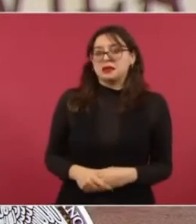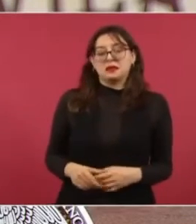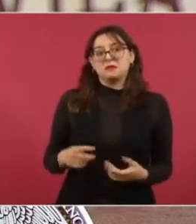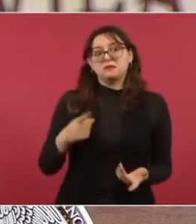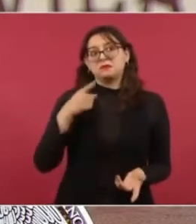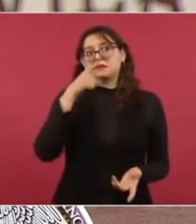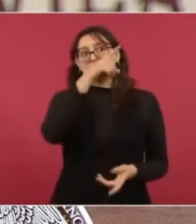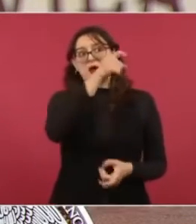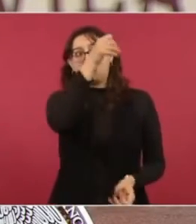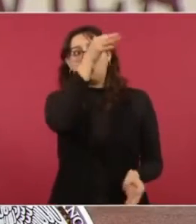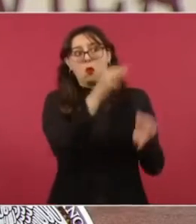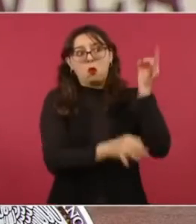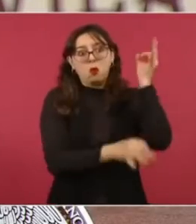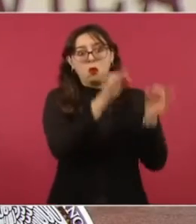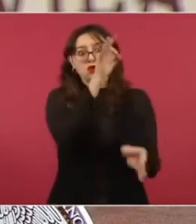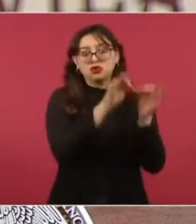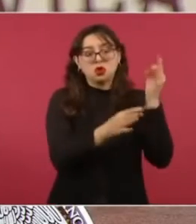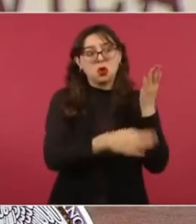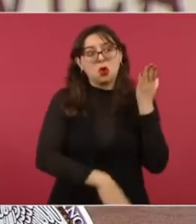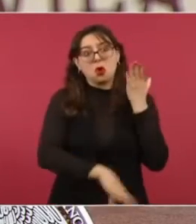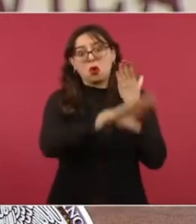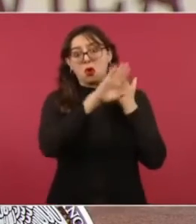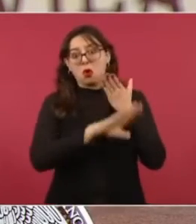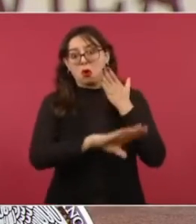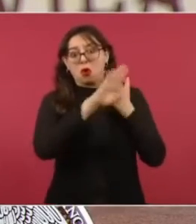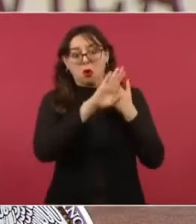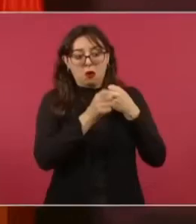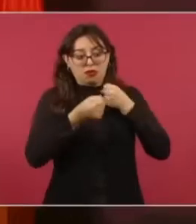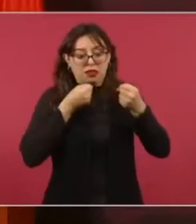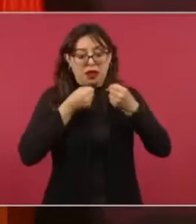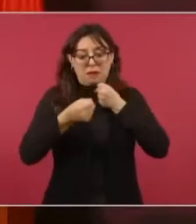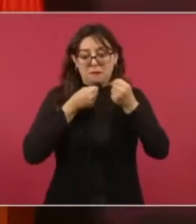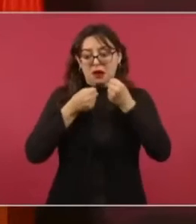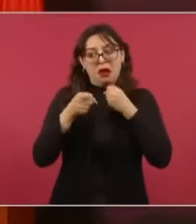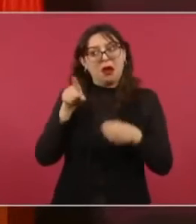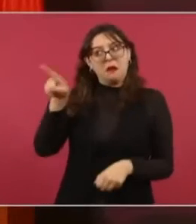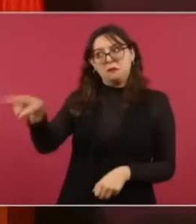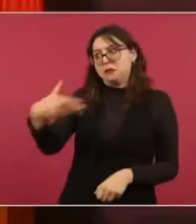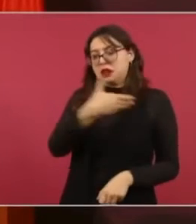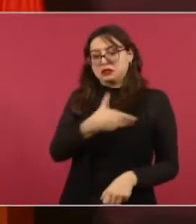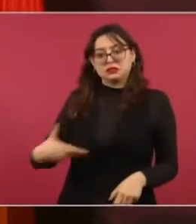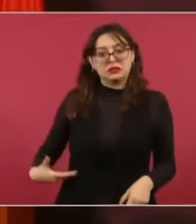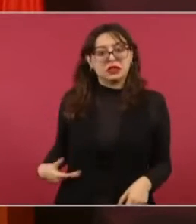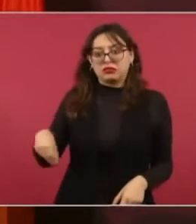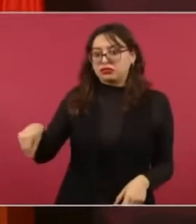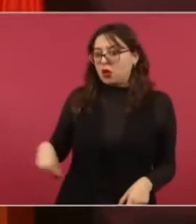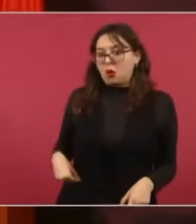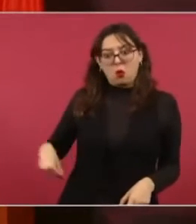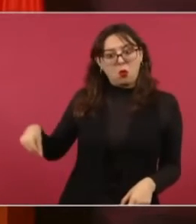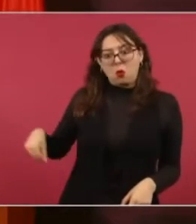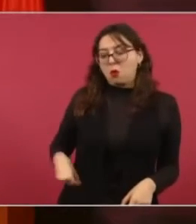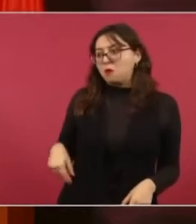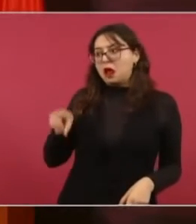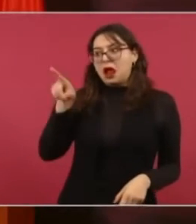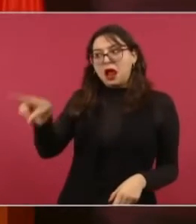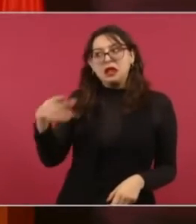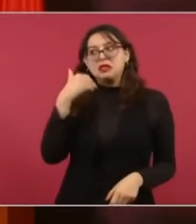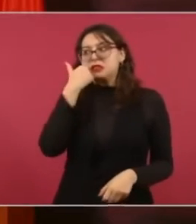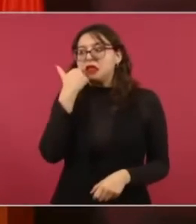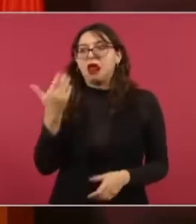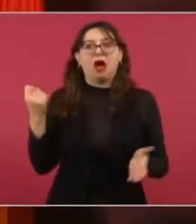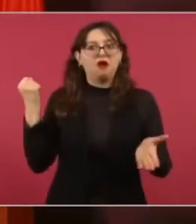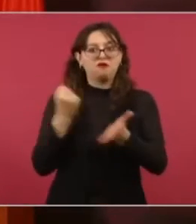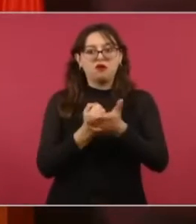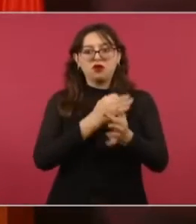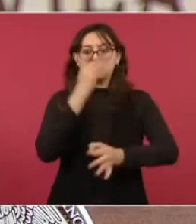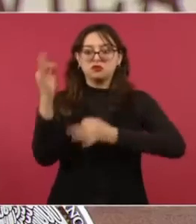periodistas que han cuestionado la credibilidad de los testigos de la Fiscalía en el juicio contra García Luna no